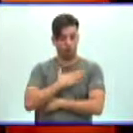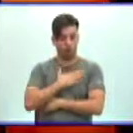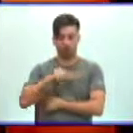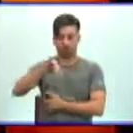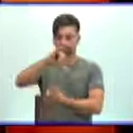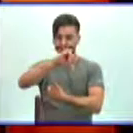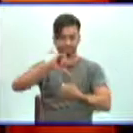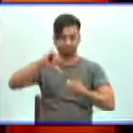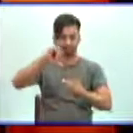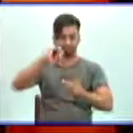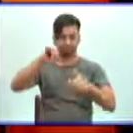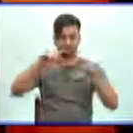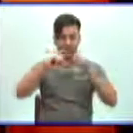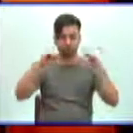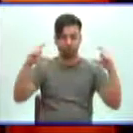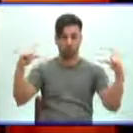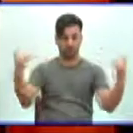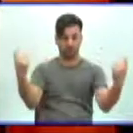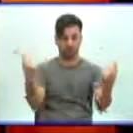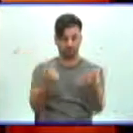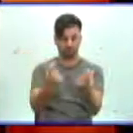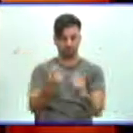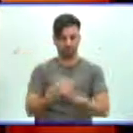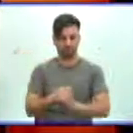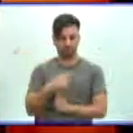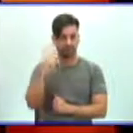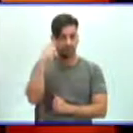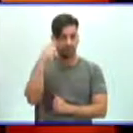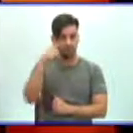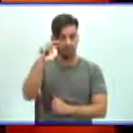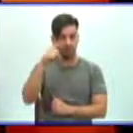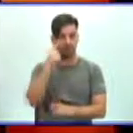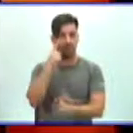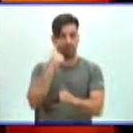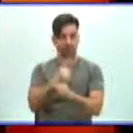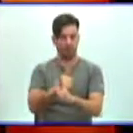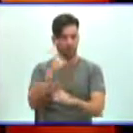es nuestro encuentro con las ciencias naturales, donde aprendemos acerca de